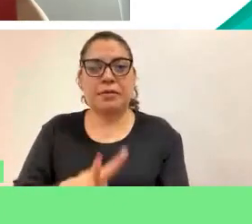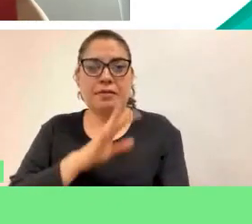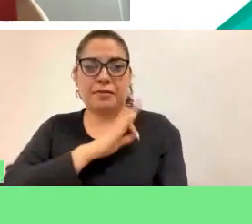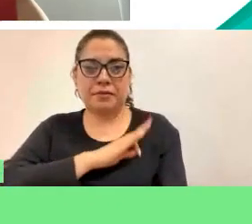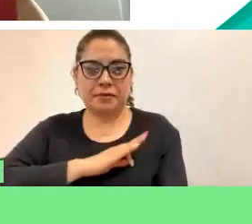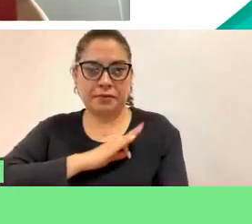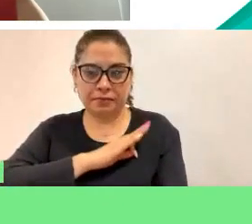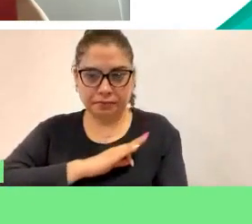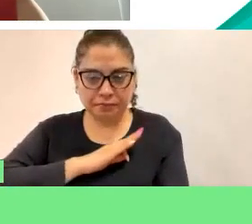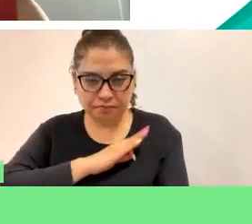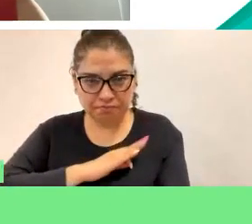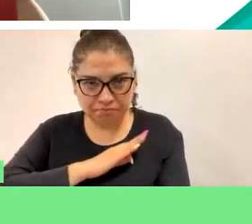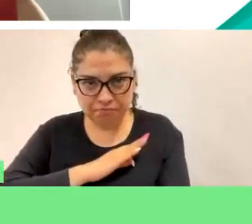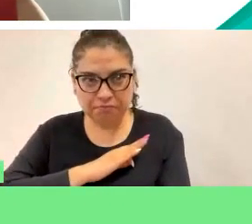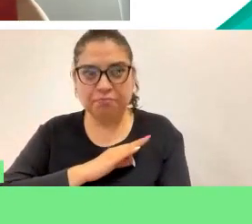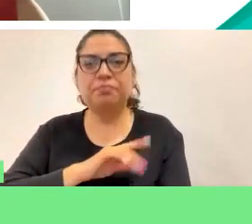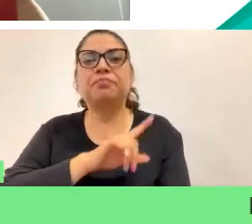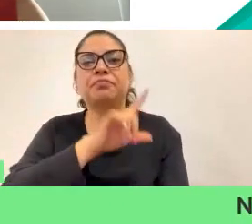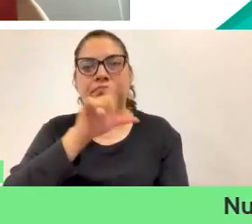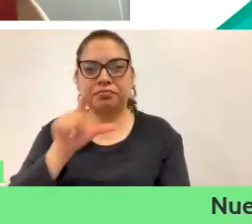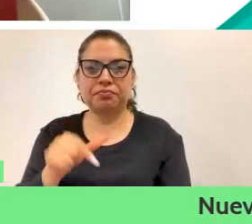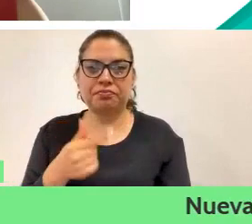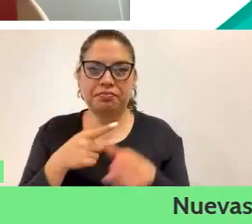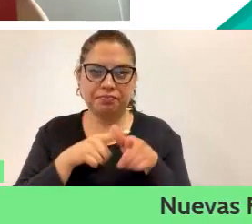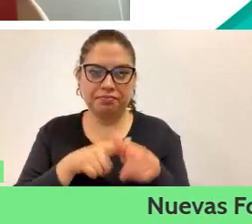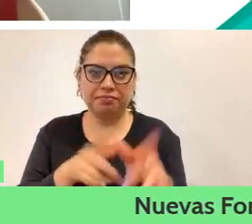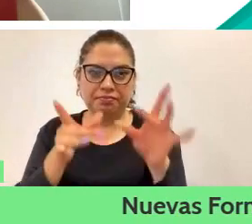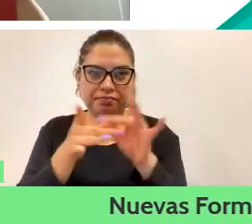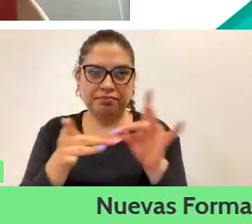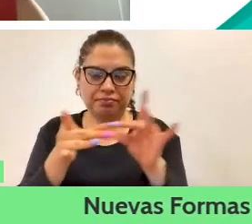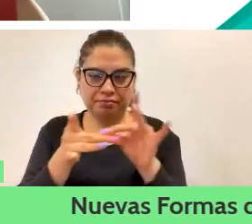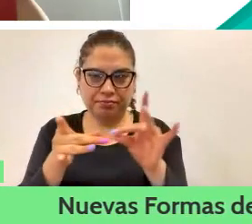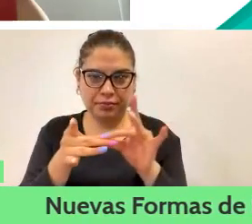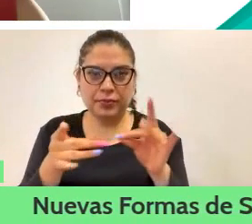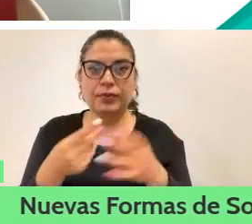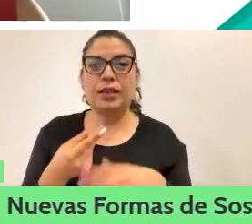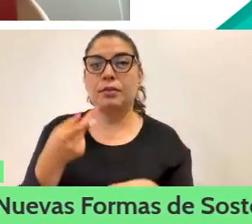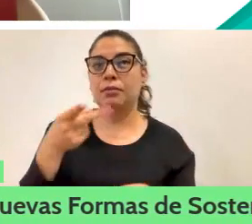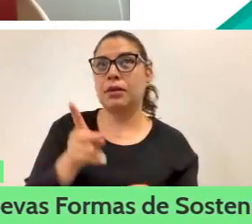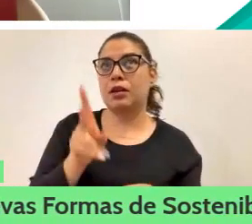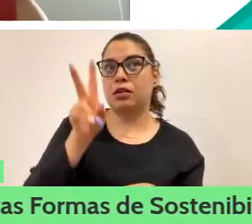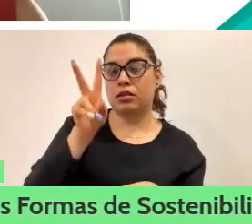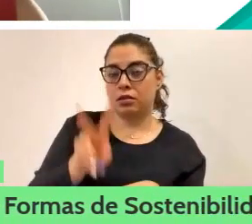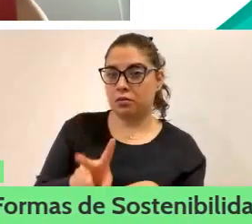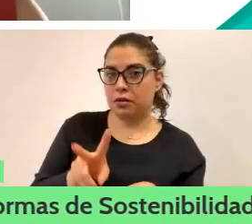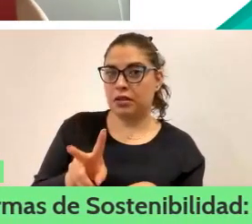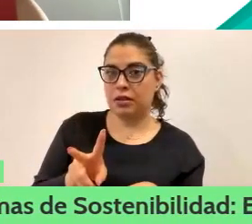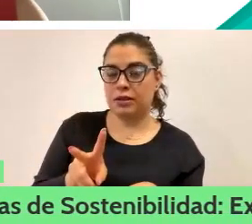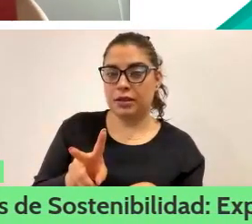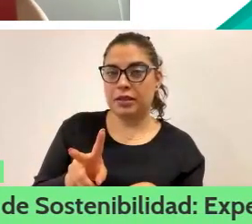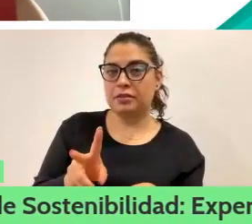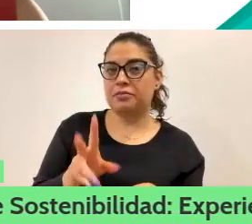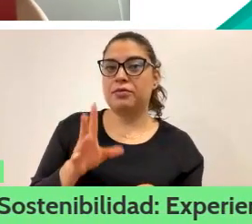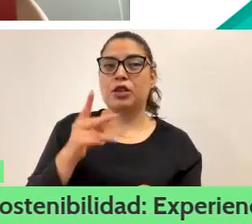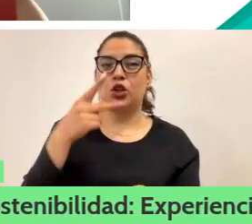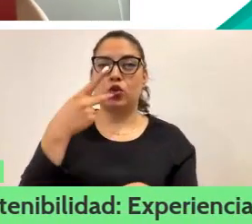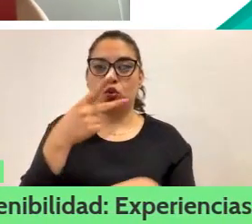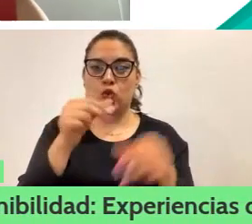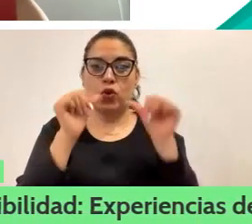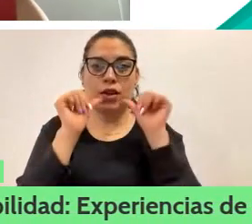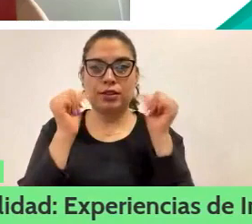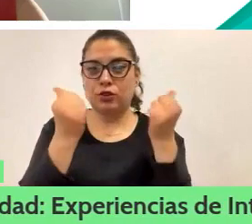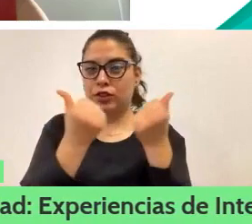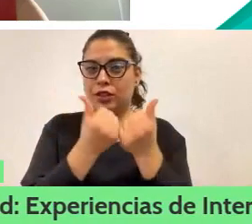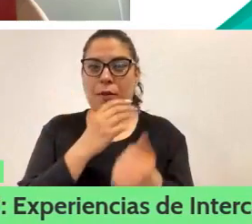volver en un ratito contigo después cuando haya para responder algunas preguntas, pero me encanta en buenas manos. Ojalá pudiera darme un masaje